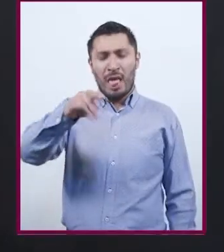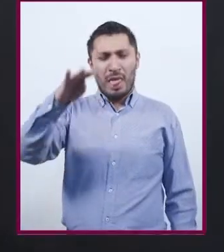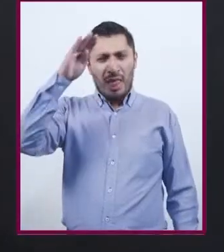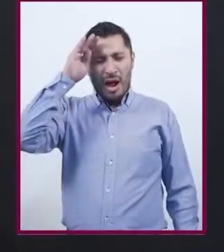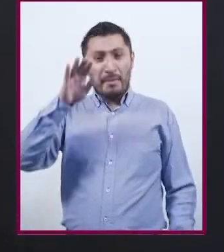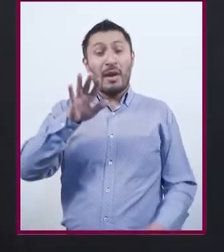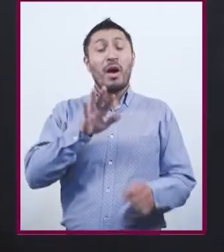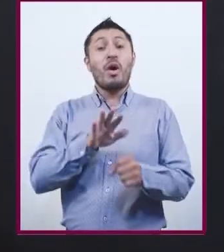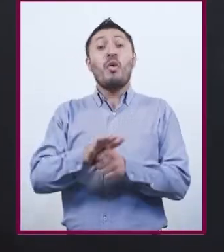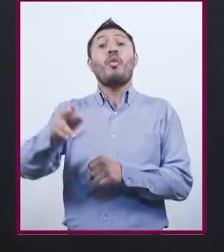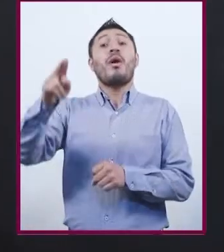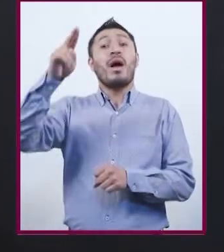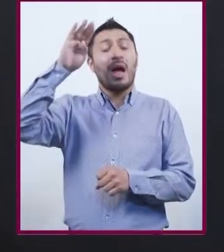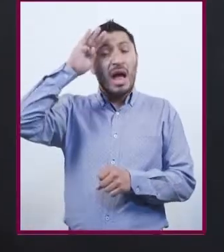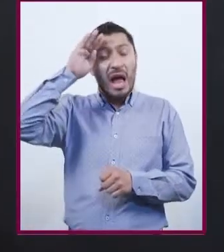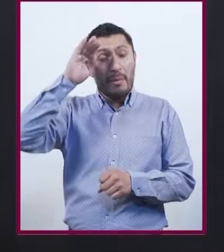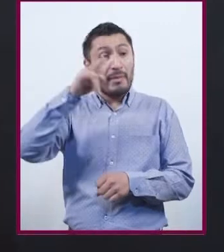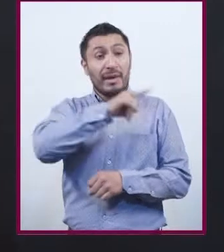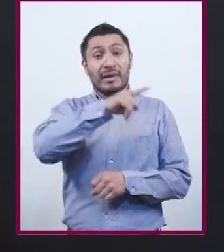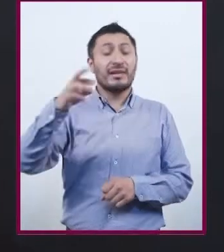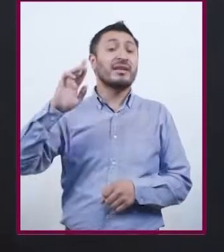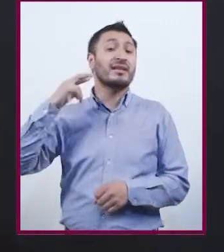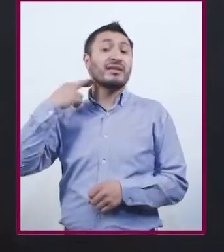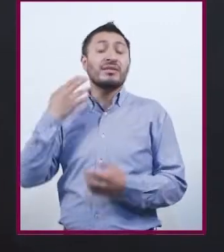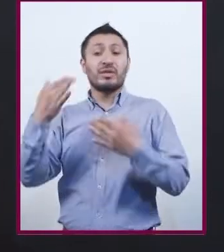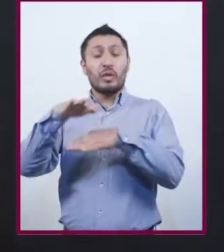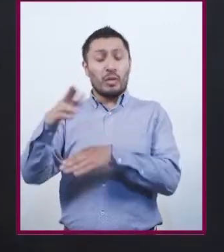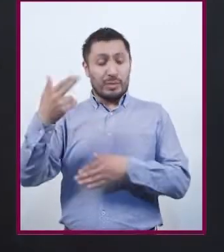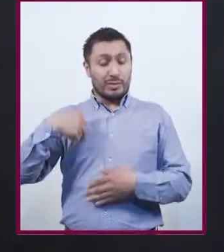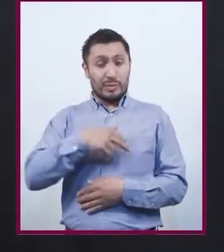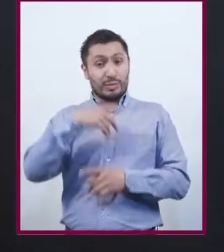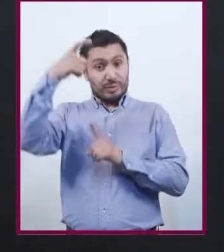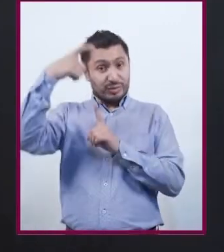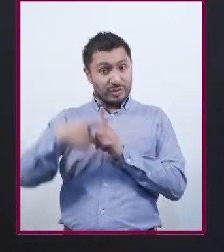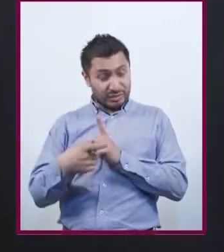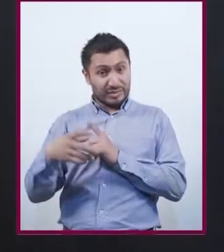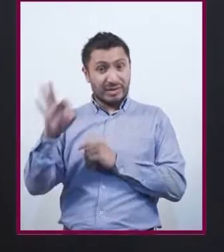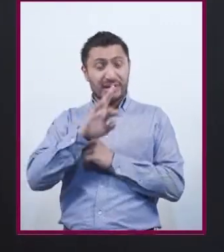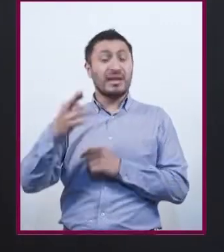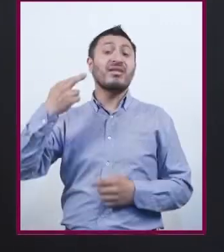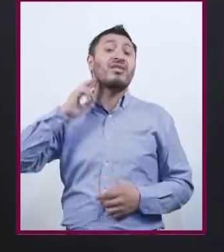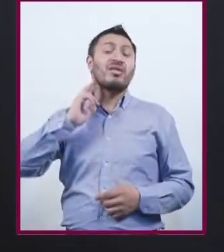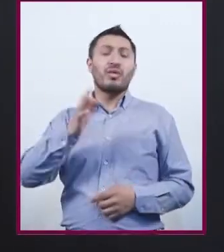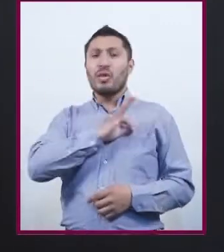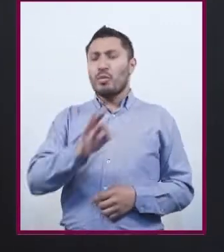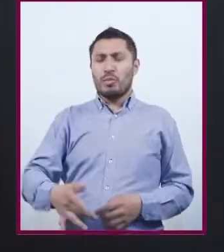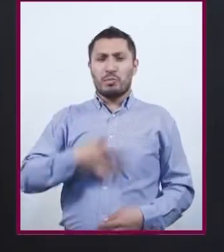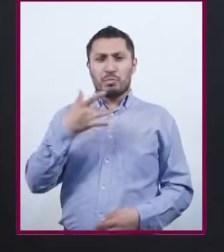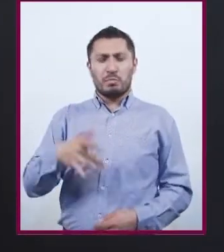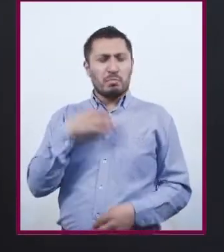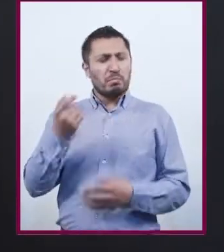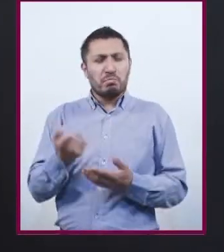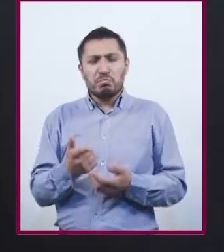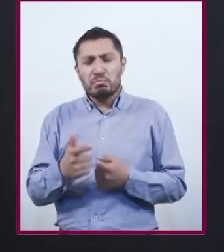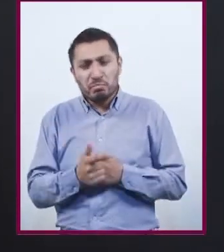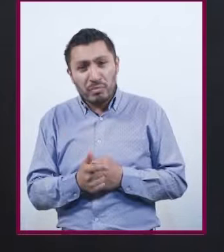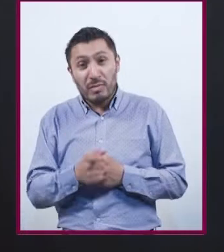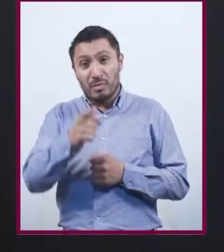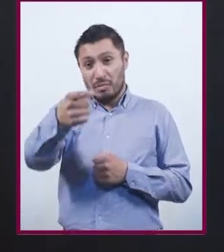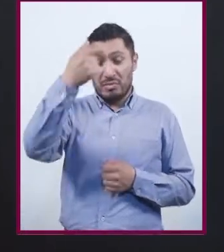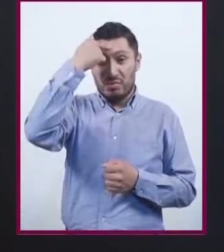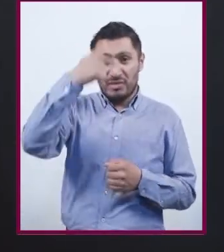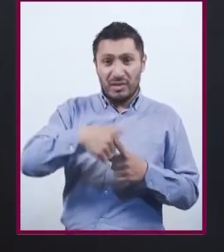¿Alguna vez te has preguntado qué piensa la inteligencia artificial de nosotros? Es más, si un robot fuera capaz de experimentar